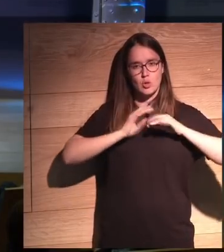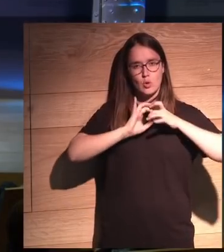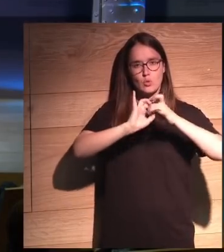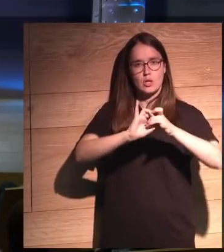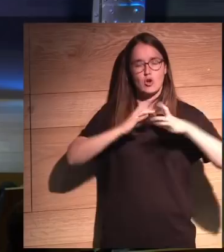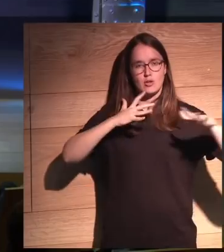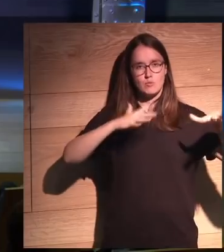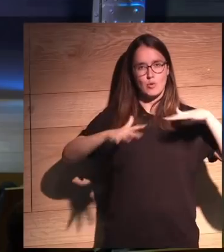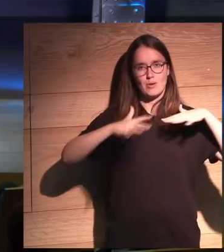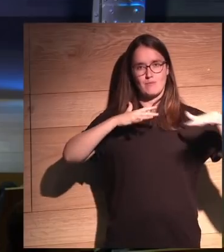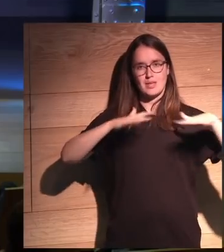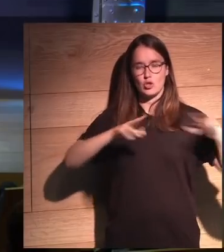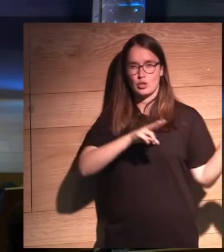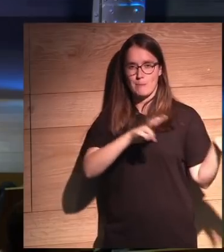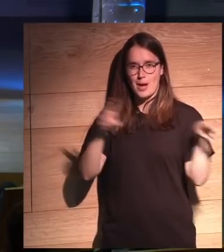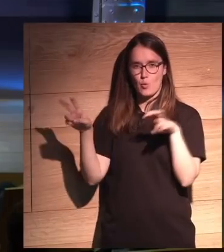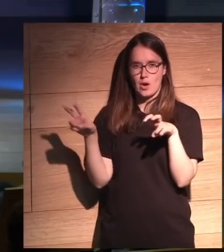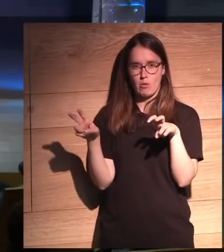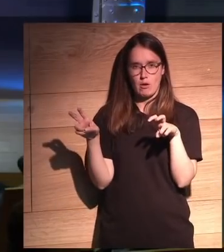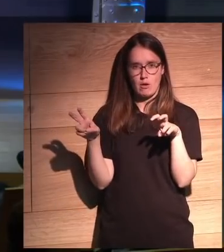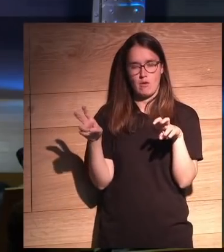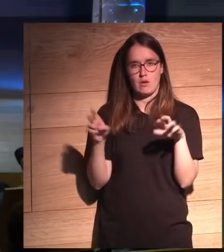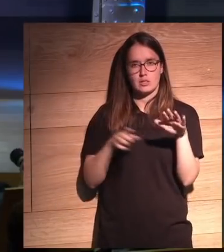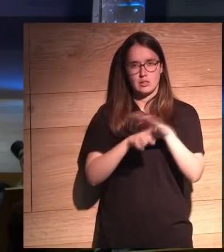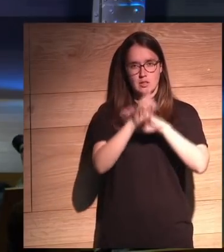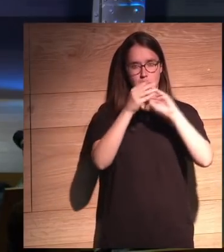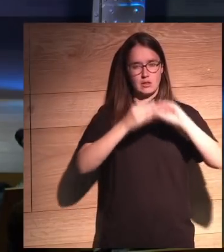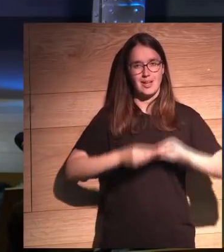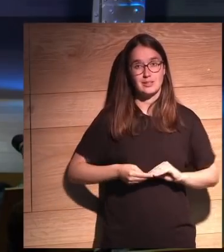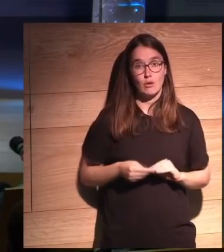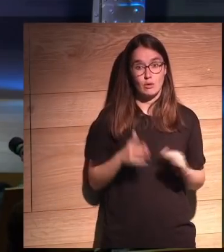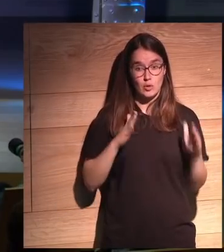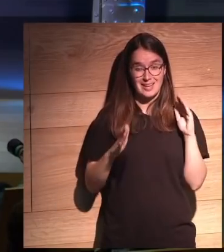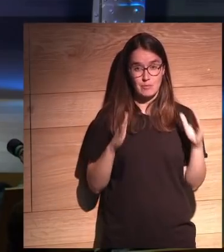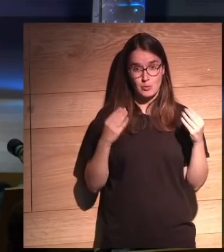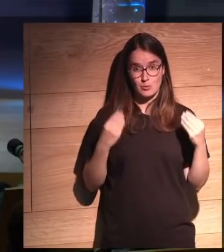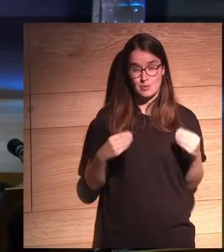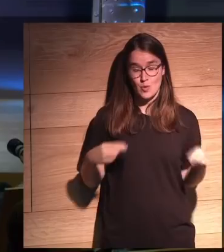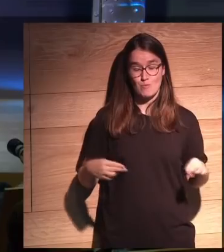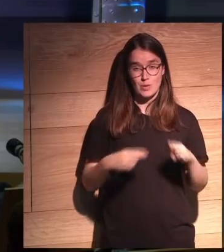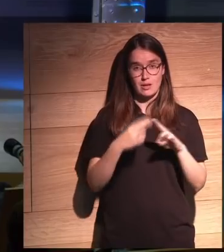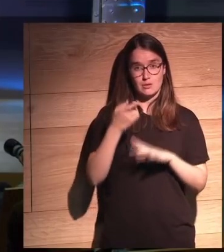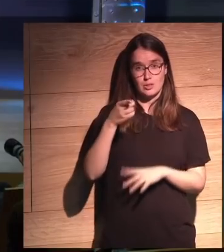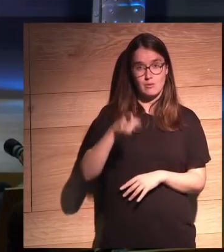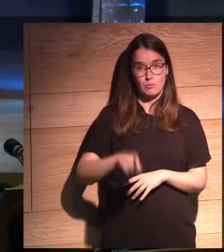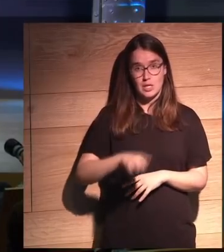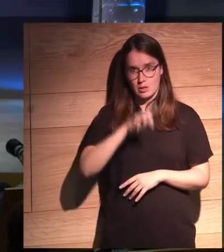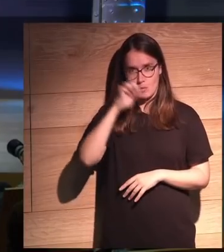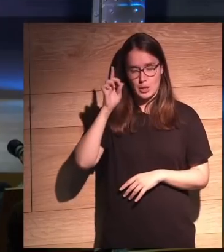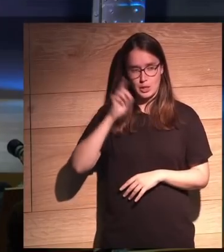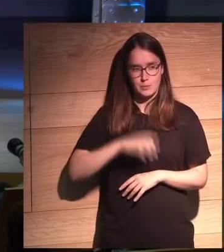con los movimientos de vanguardia que se están desarrollando en ese momento en París y también en